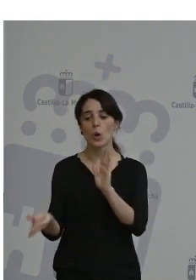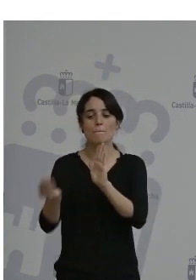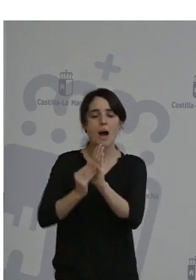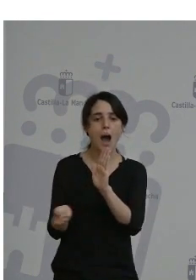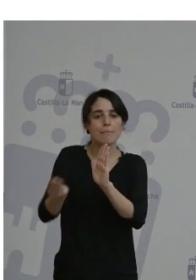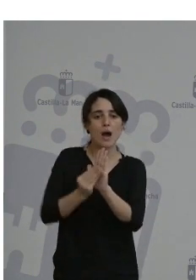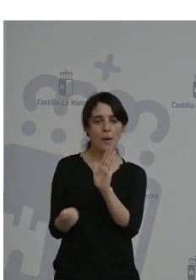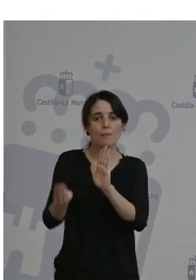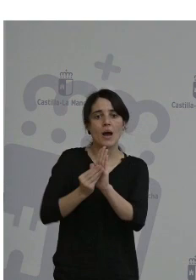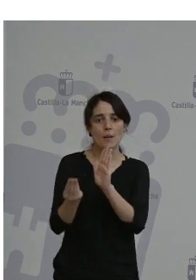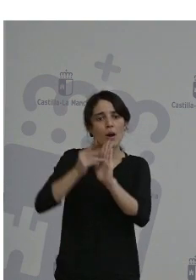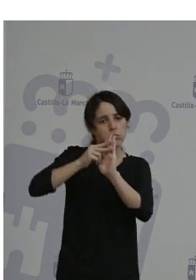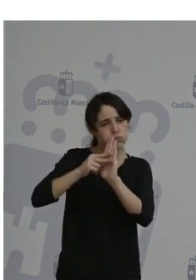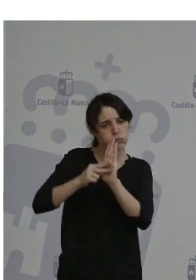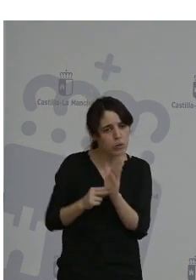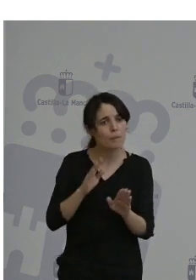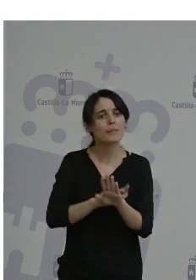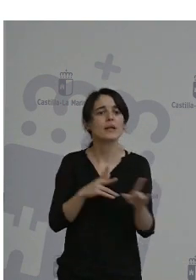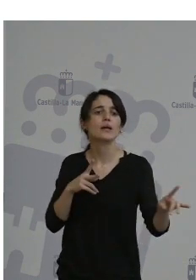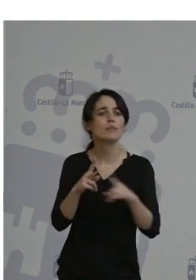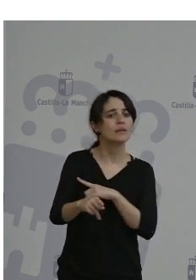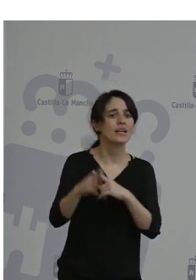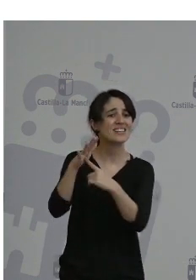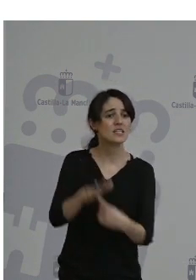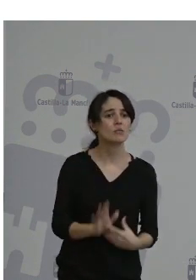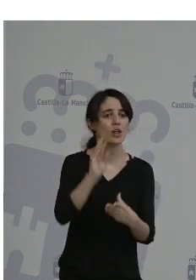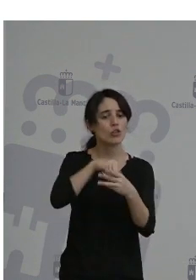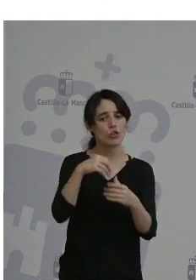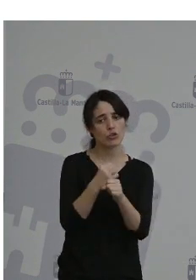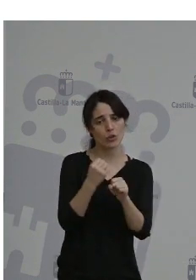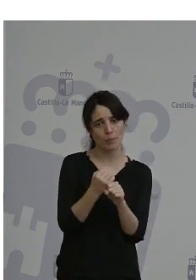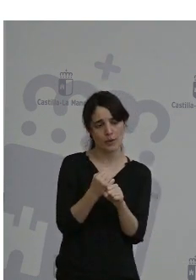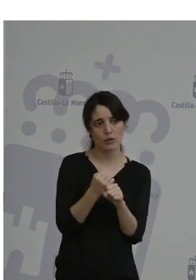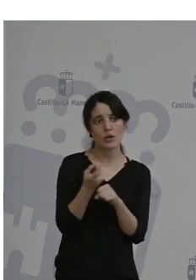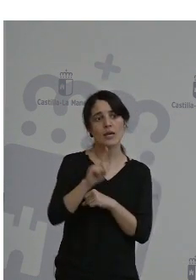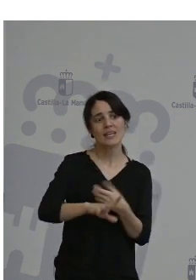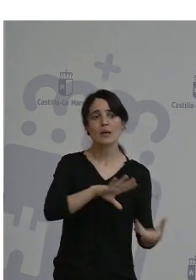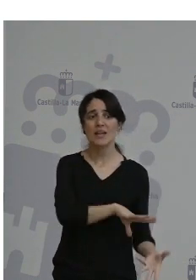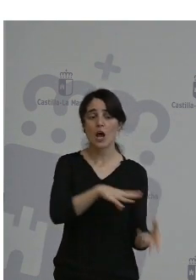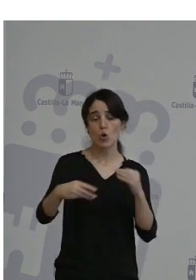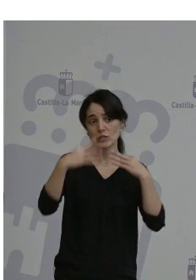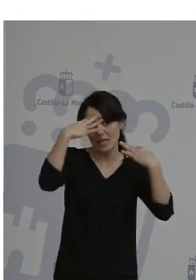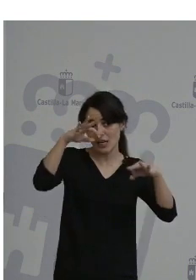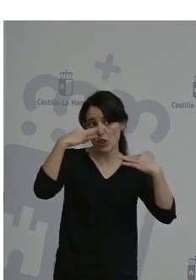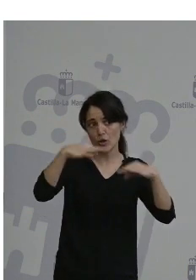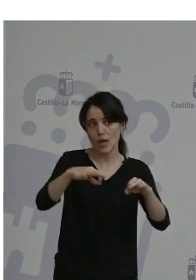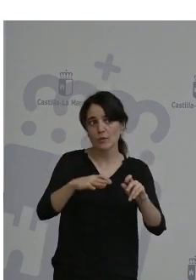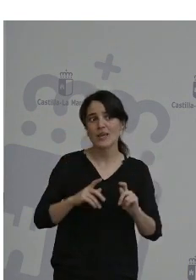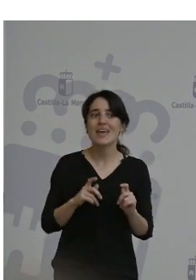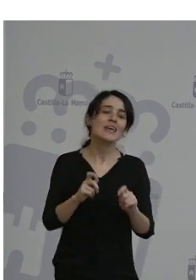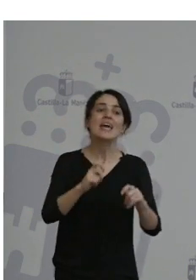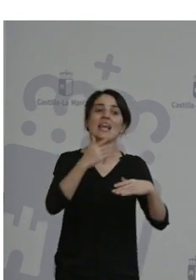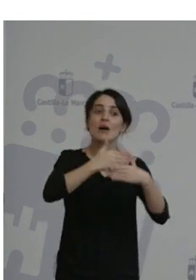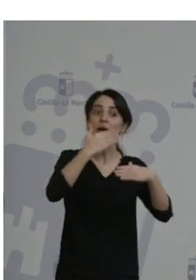que se prohíba legalmente la discriminación en el empleo y a que se adopten los ajustes razonables que remuevan las barreras u